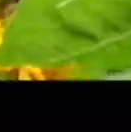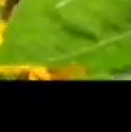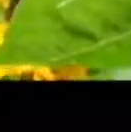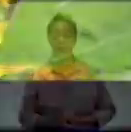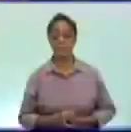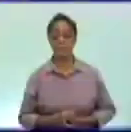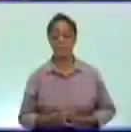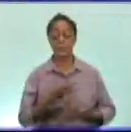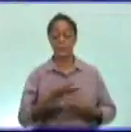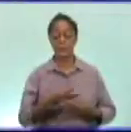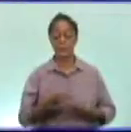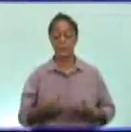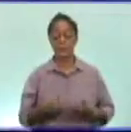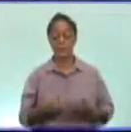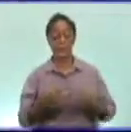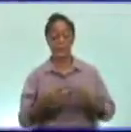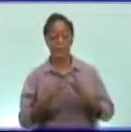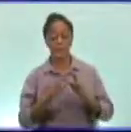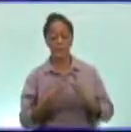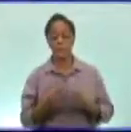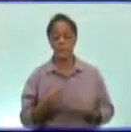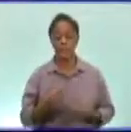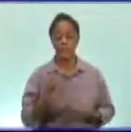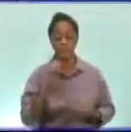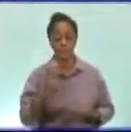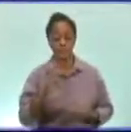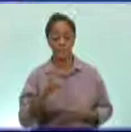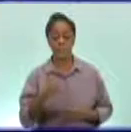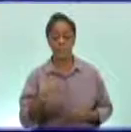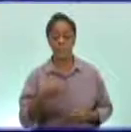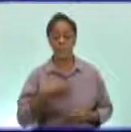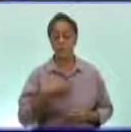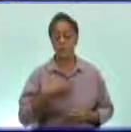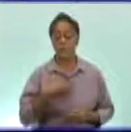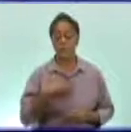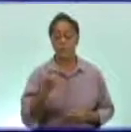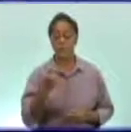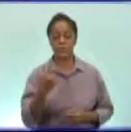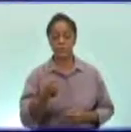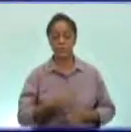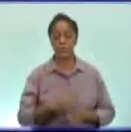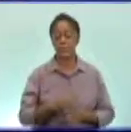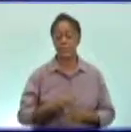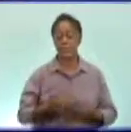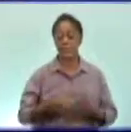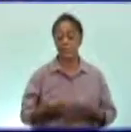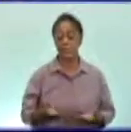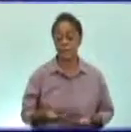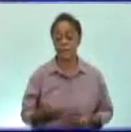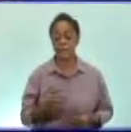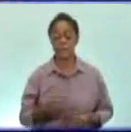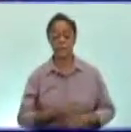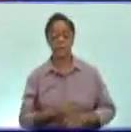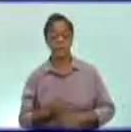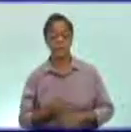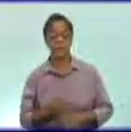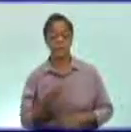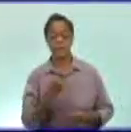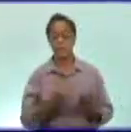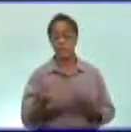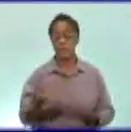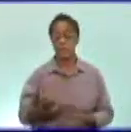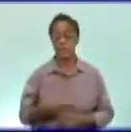En la Tierra conviven numerosas especies de seres vivos que tienen una serie de características que les diferencia unos de